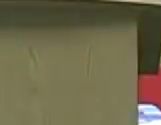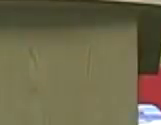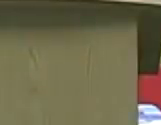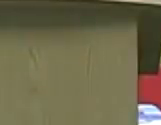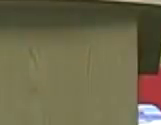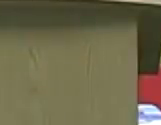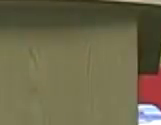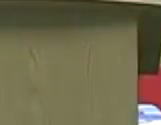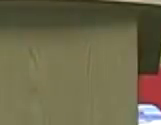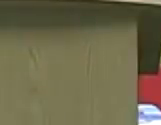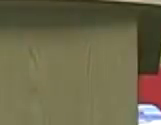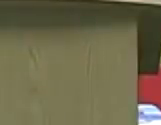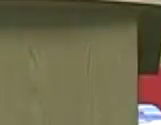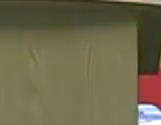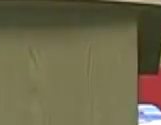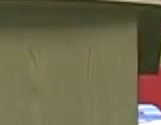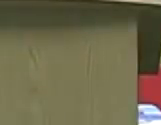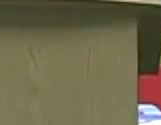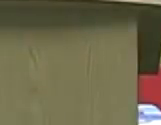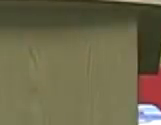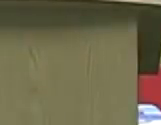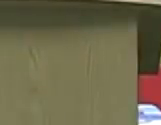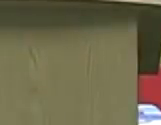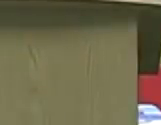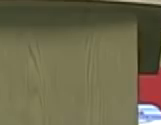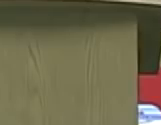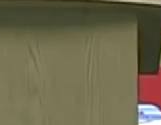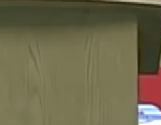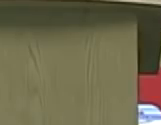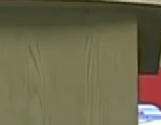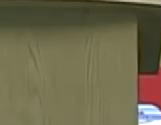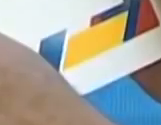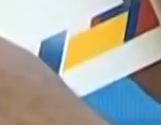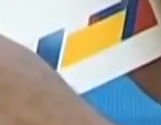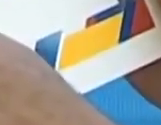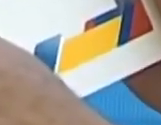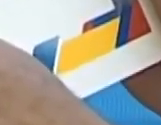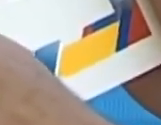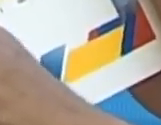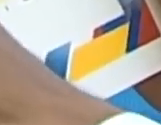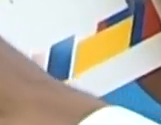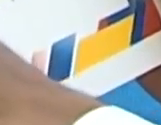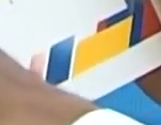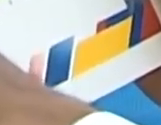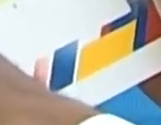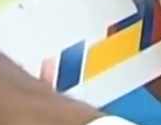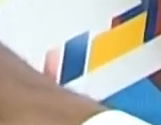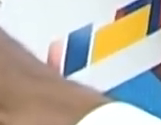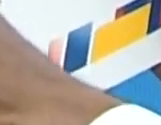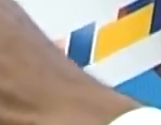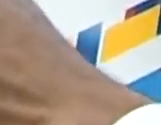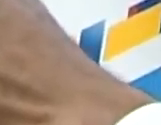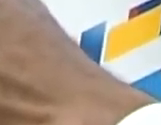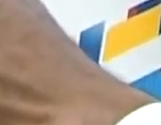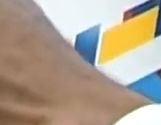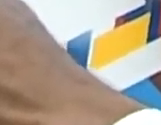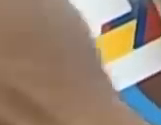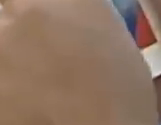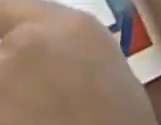en Sudamérica, Venezuela se encuentra en el octavo lugar. En primer lugar está Brasil